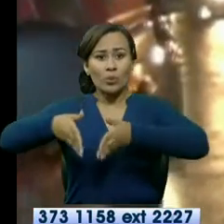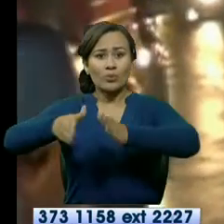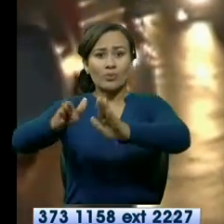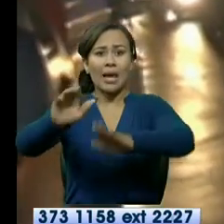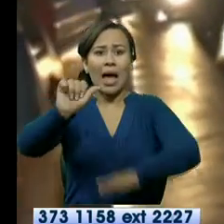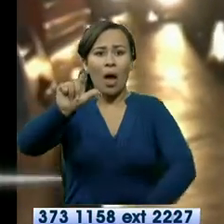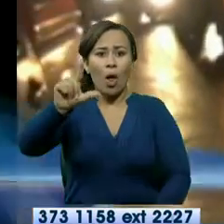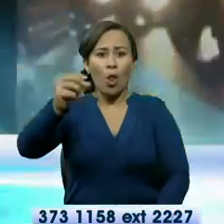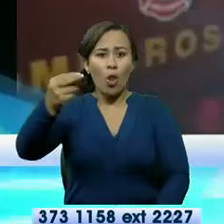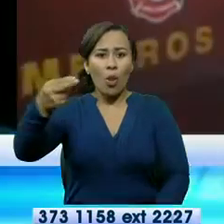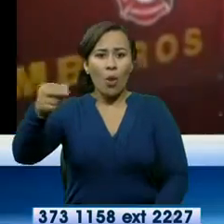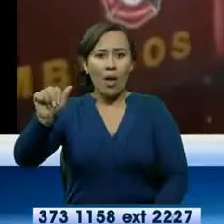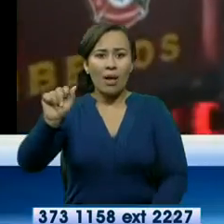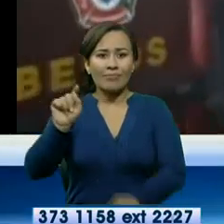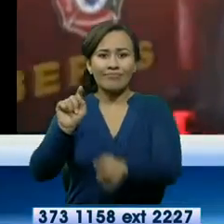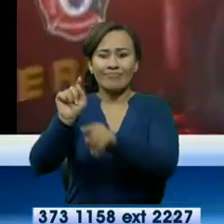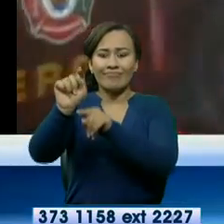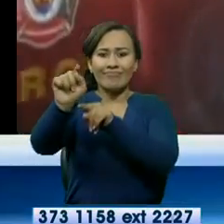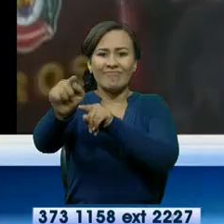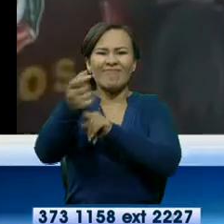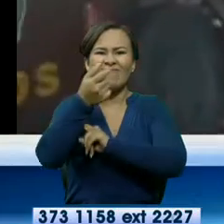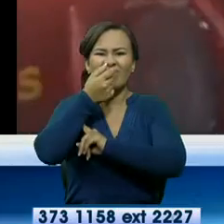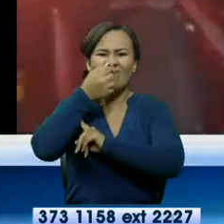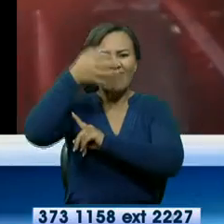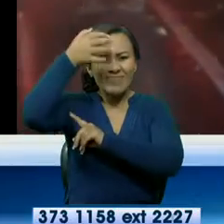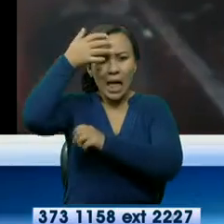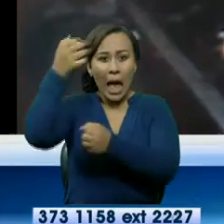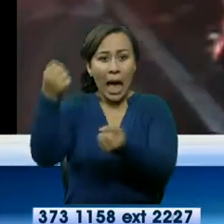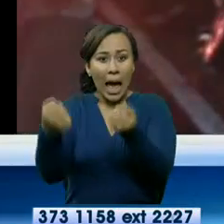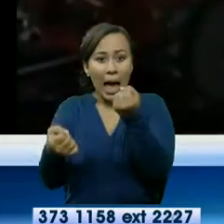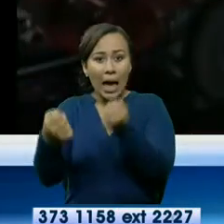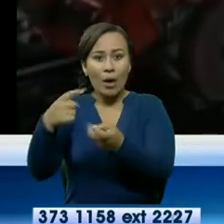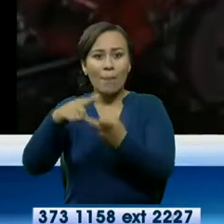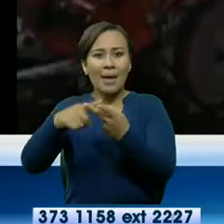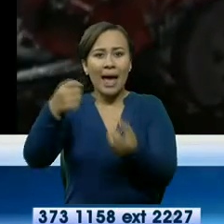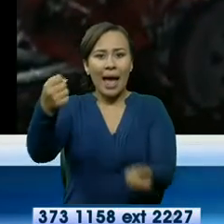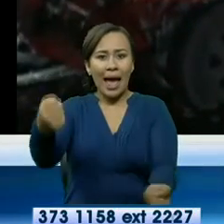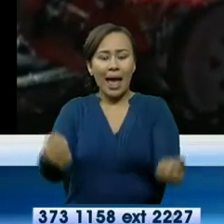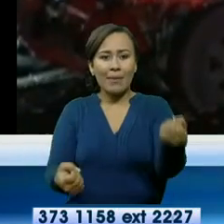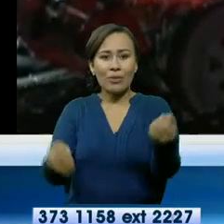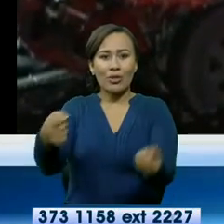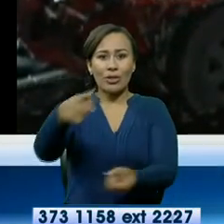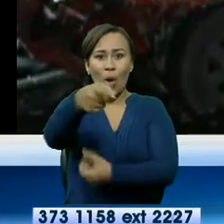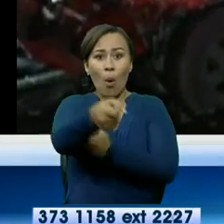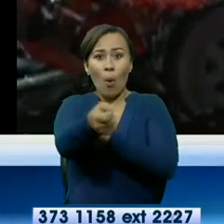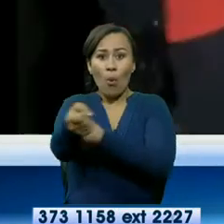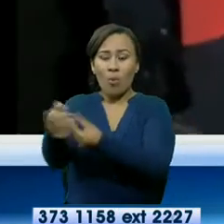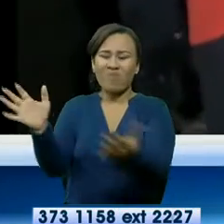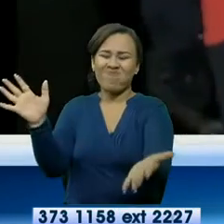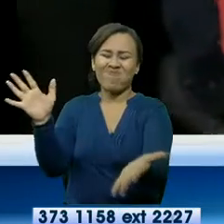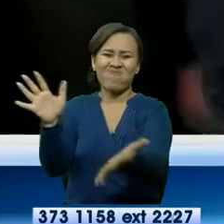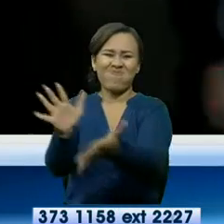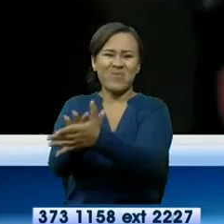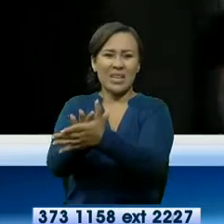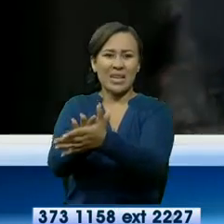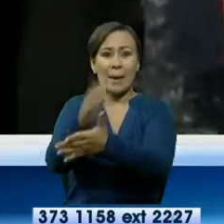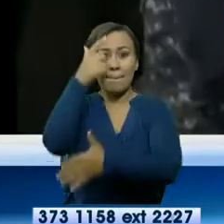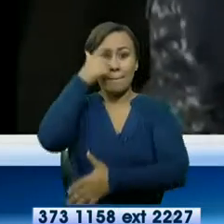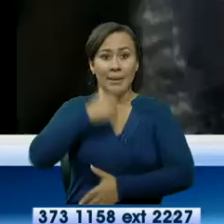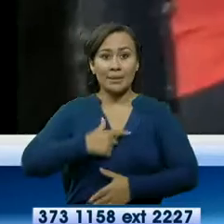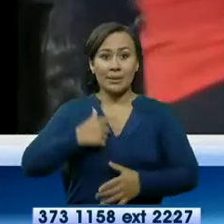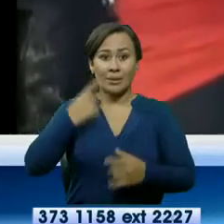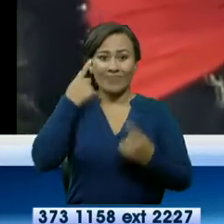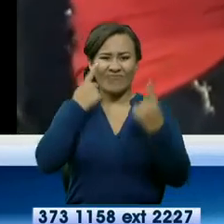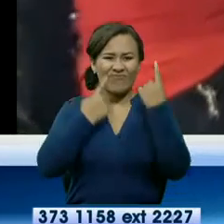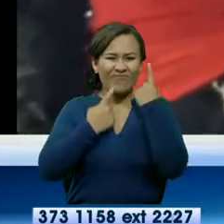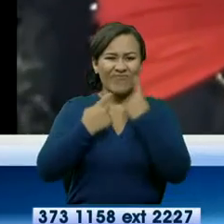Aloac, Santo Domingo. Se produjo un choque entre un automóvil y una camioneta del cuerpo de bomberos. Producto de esto, los ocupantes del